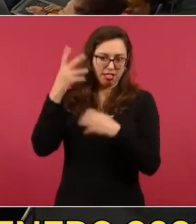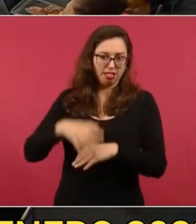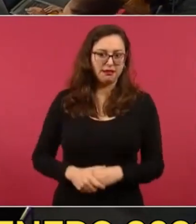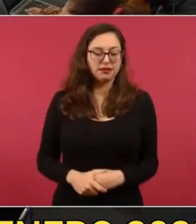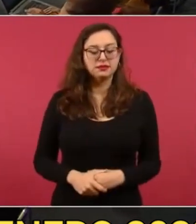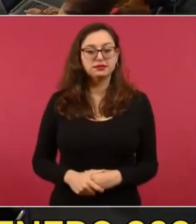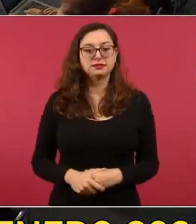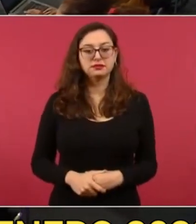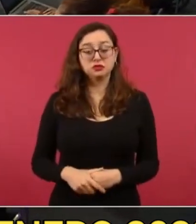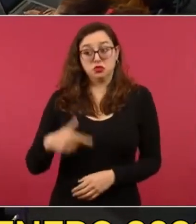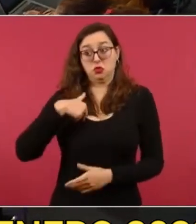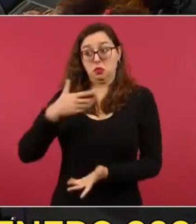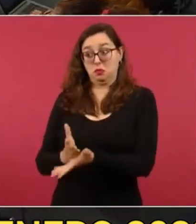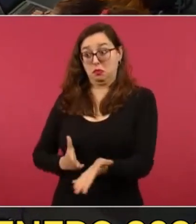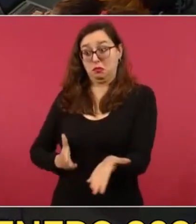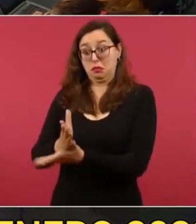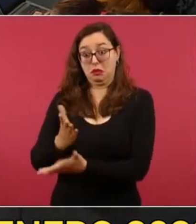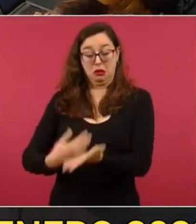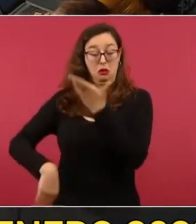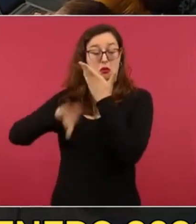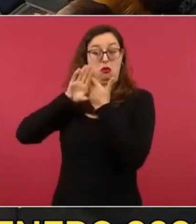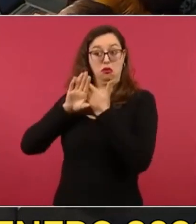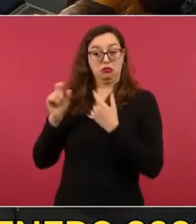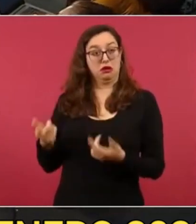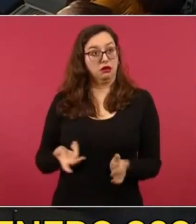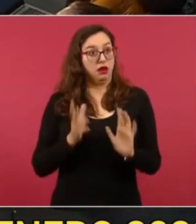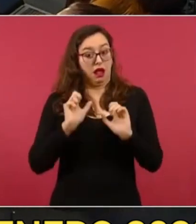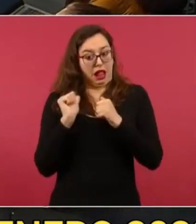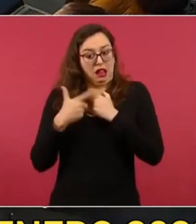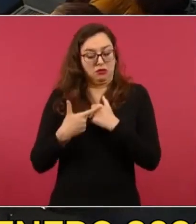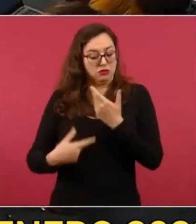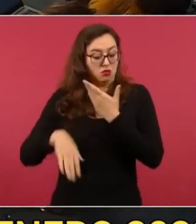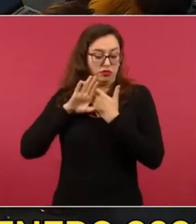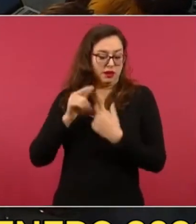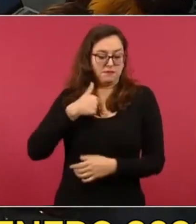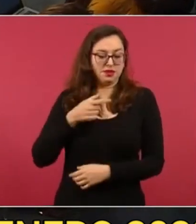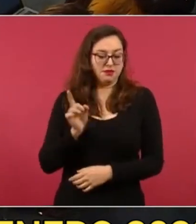de intervencionismo o me vayan a declarar non grato.